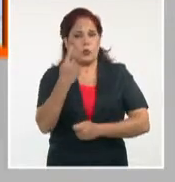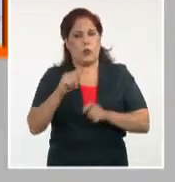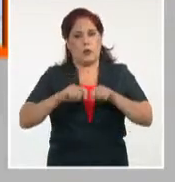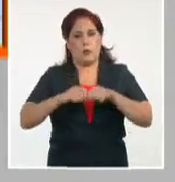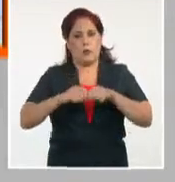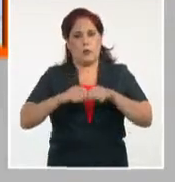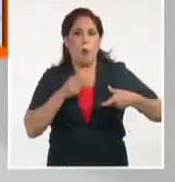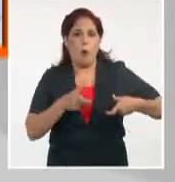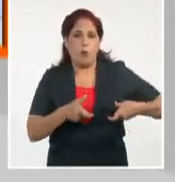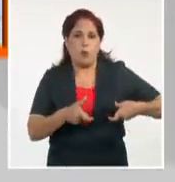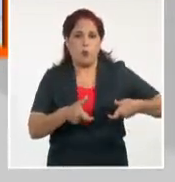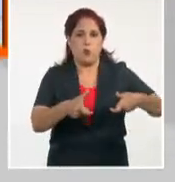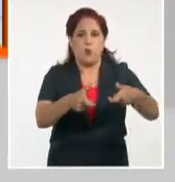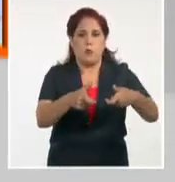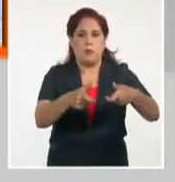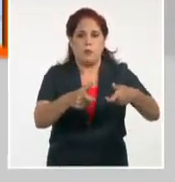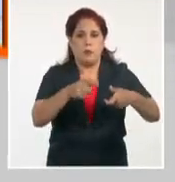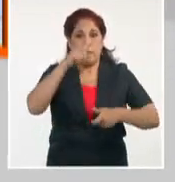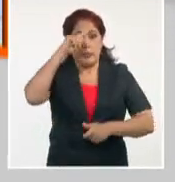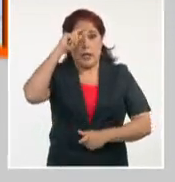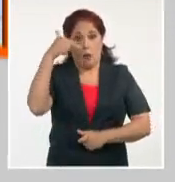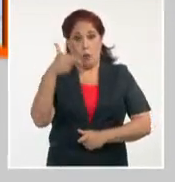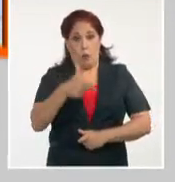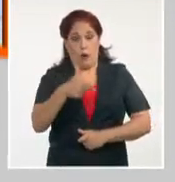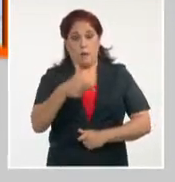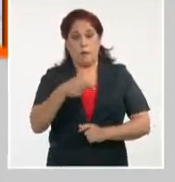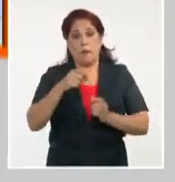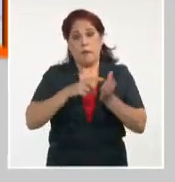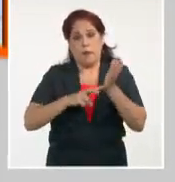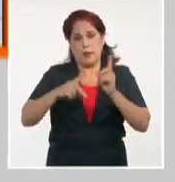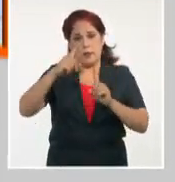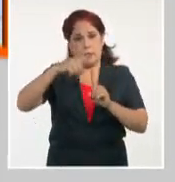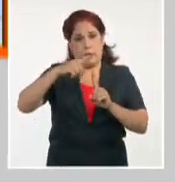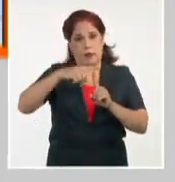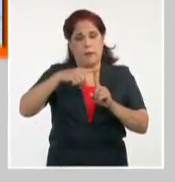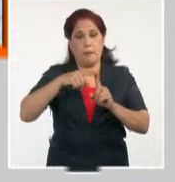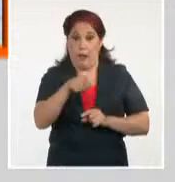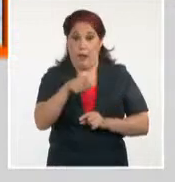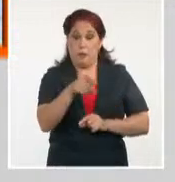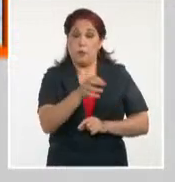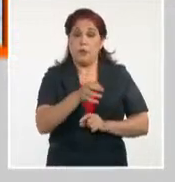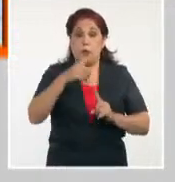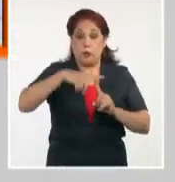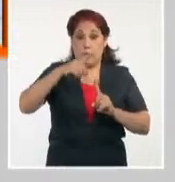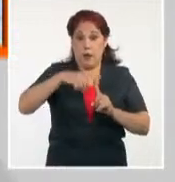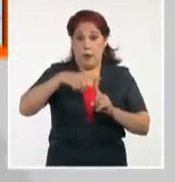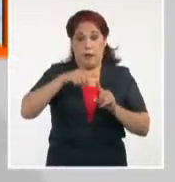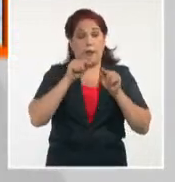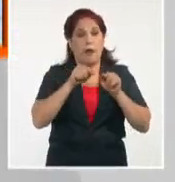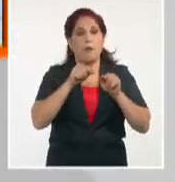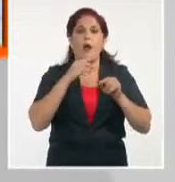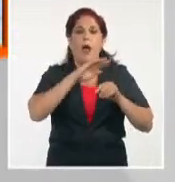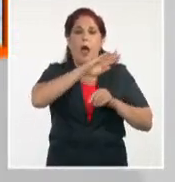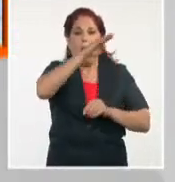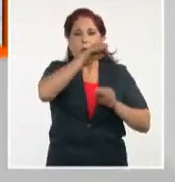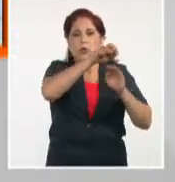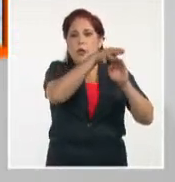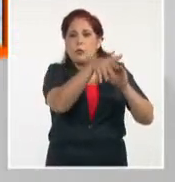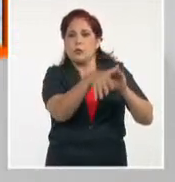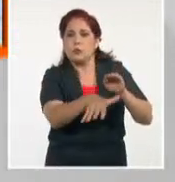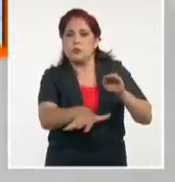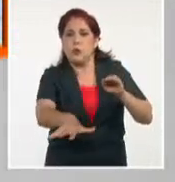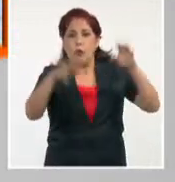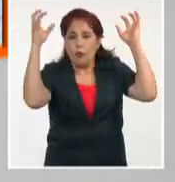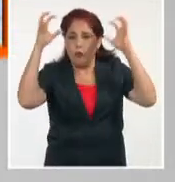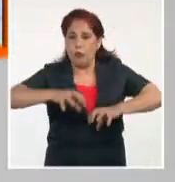conductora en Letrán, en Trinidad, que es una conductora que viene agarrada por la montaña, y realmente cada vez que hay intensa lluvia